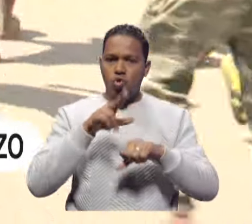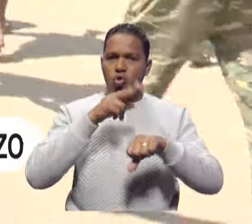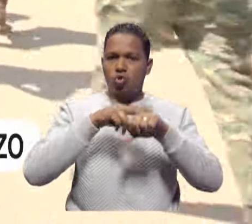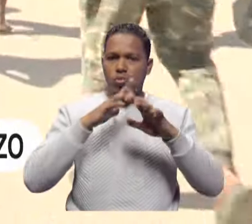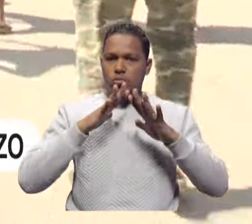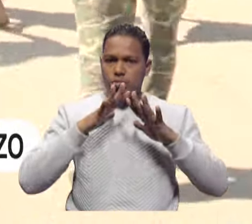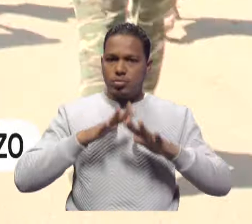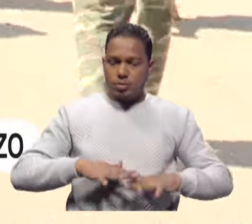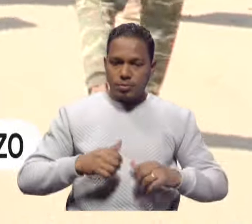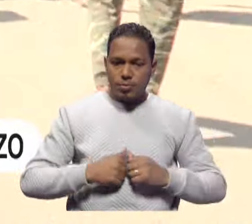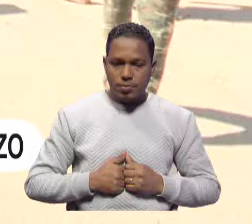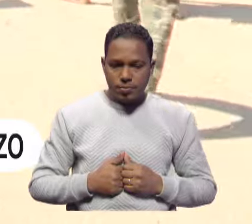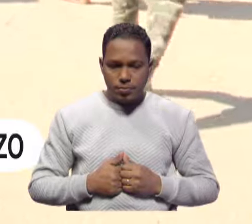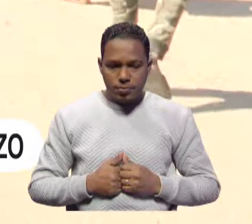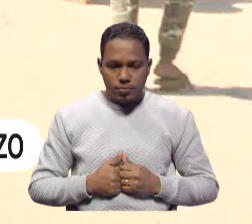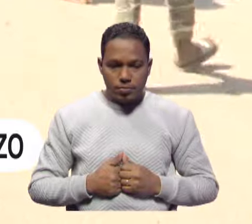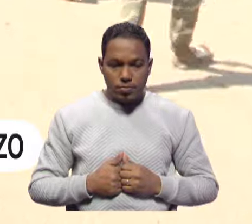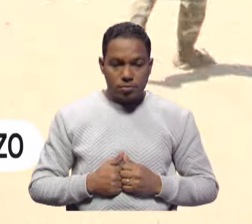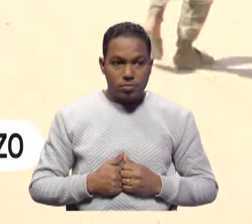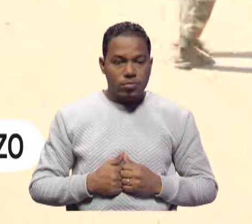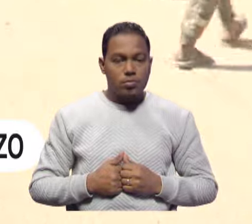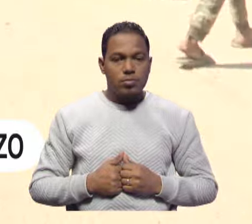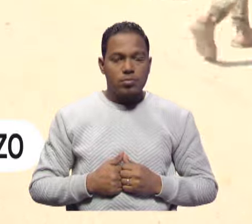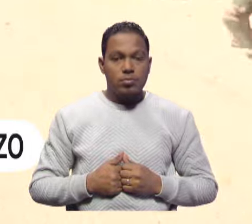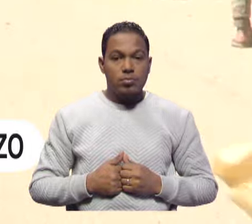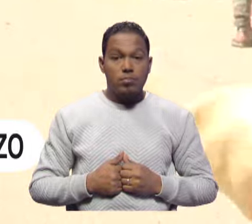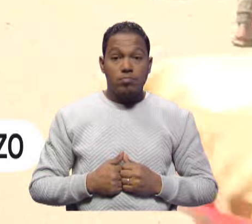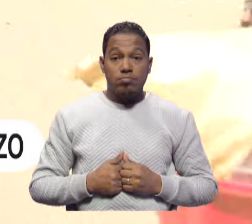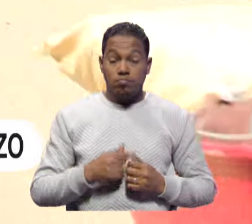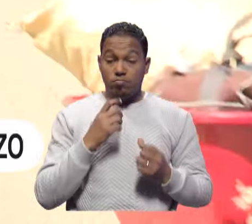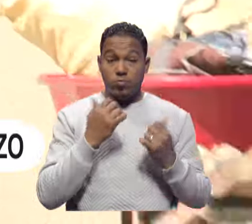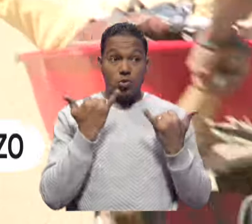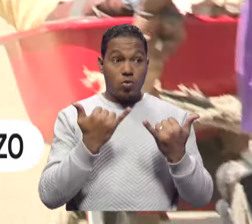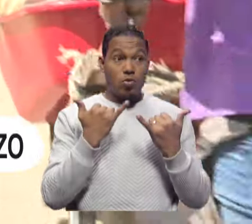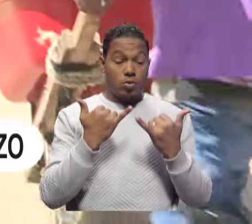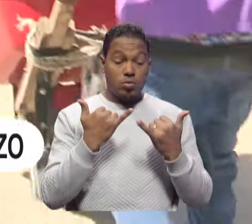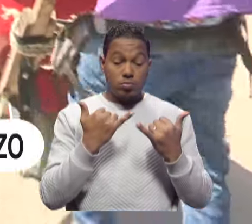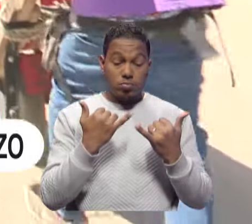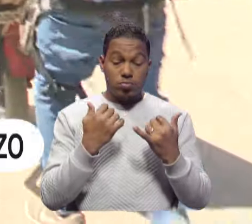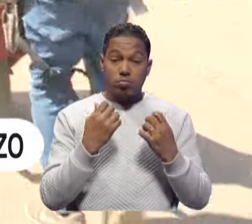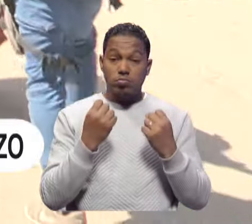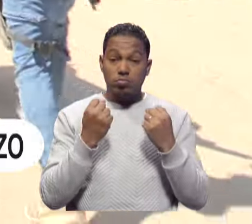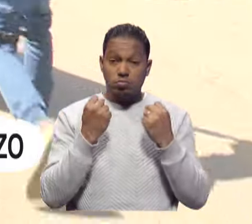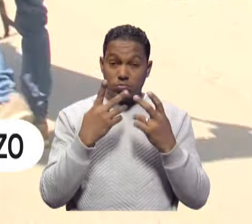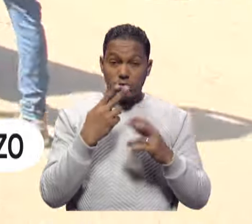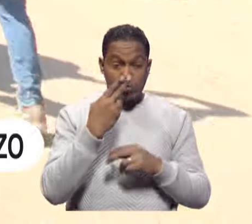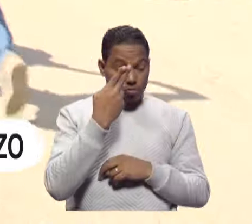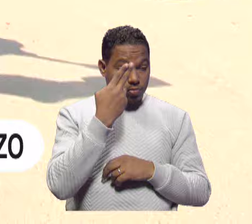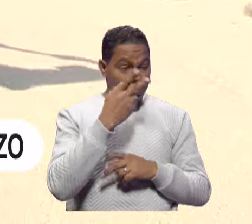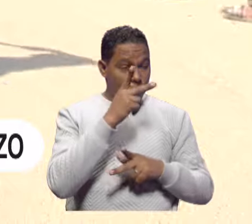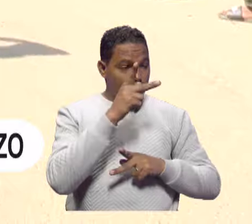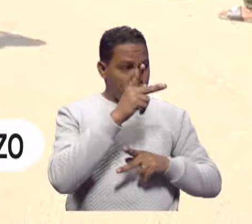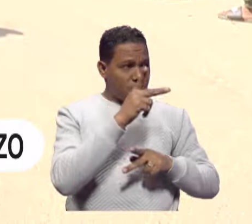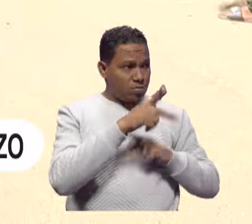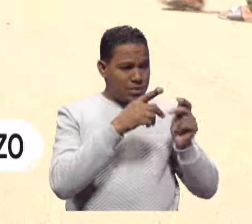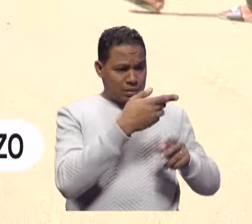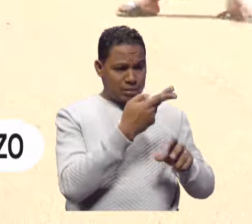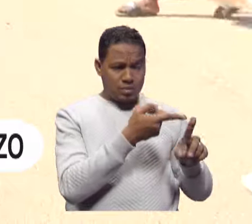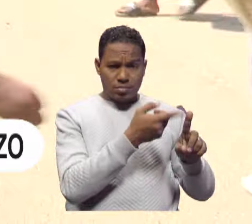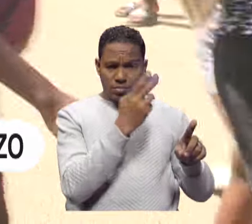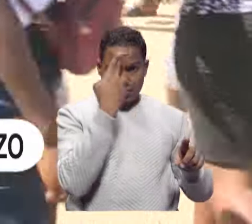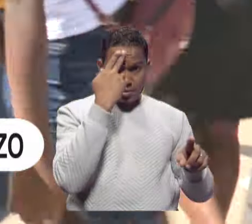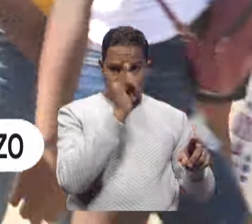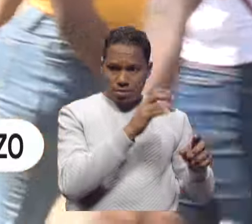el mercado binacional entre ambas naciones. Han sido el día de hoy cientos de haitianos que han cruzado